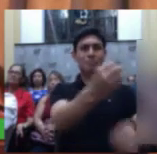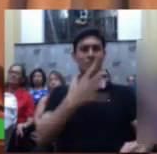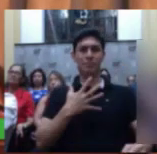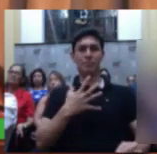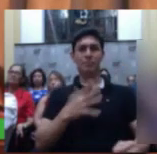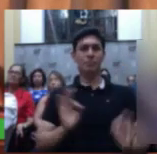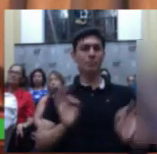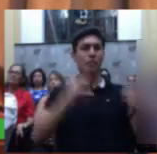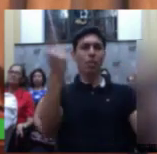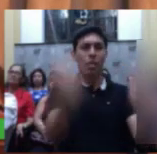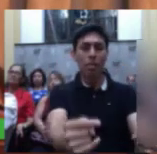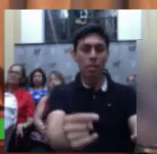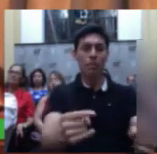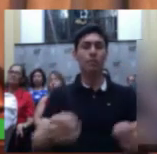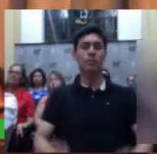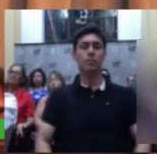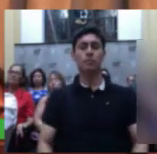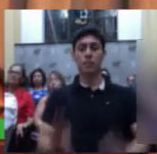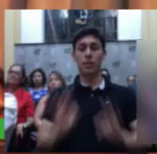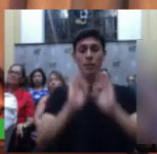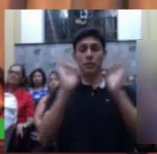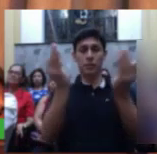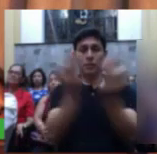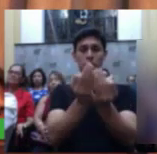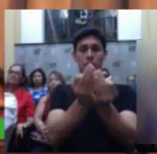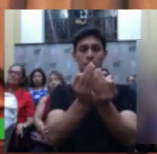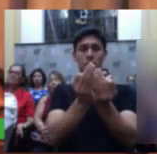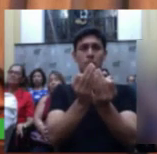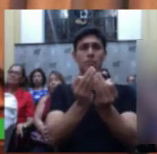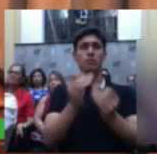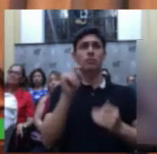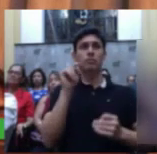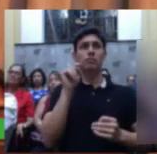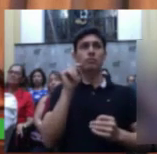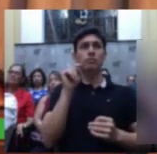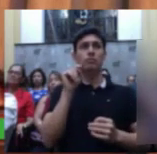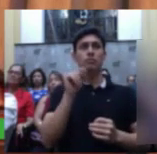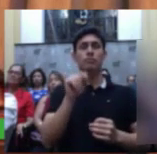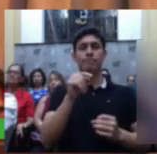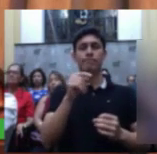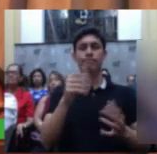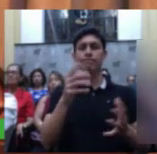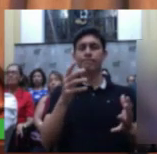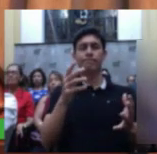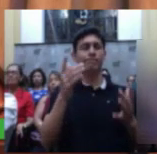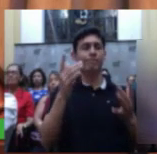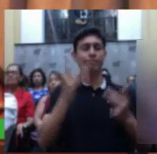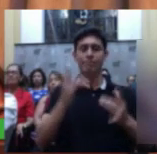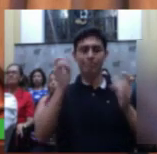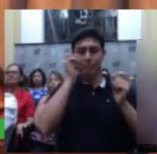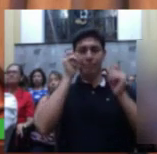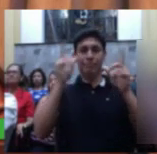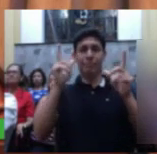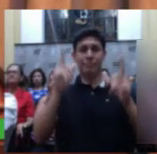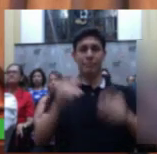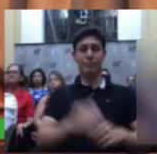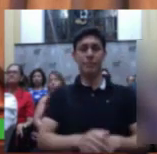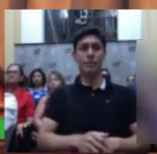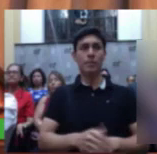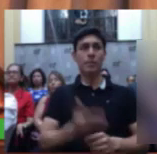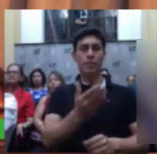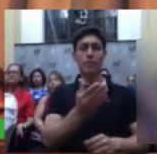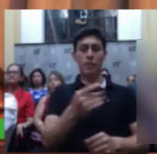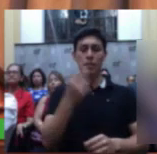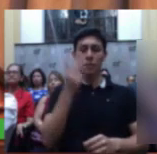feliz acontecimiento. La familia había convenido darme esta grata sorpresa. Ante ella